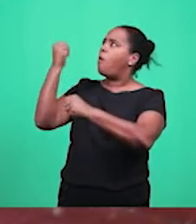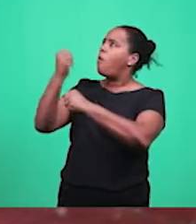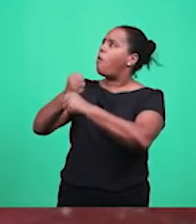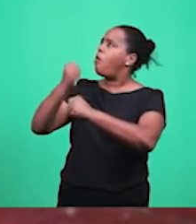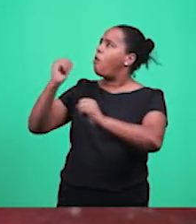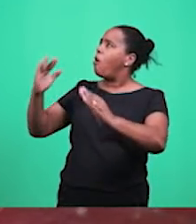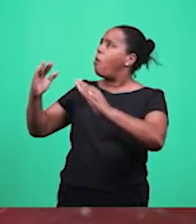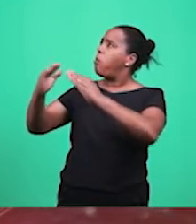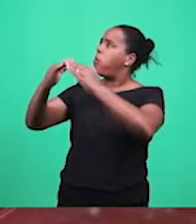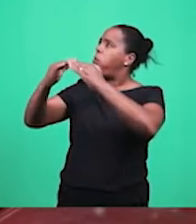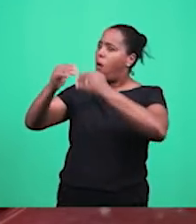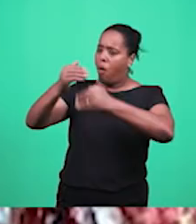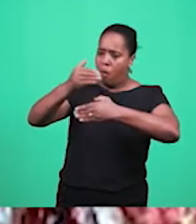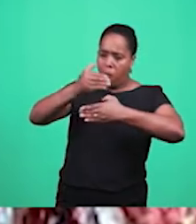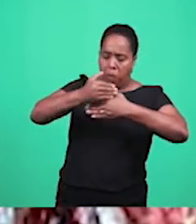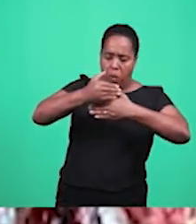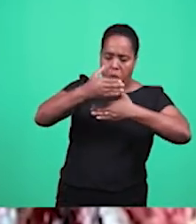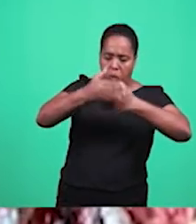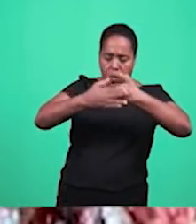si es así